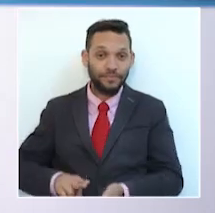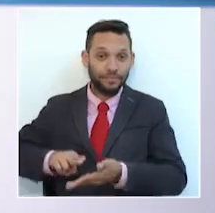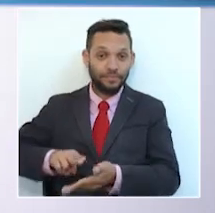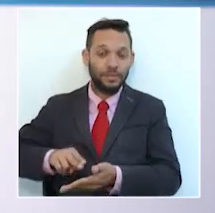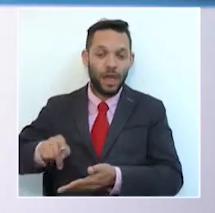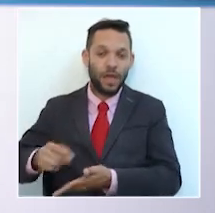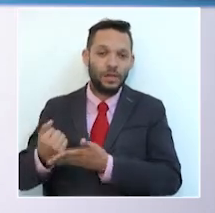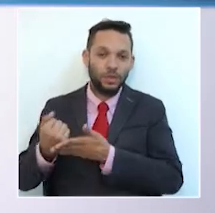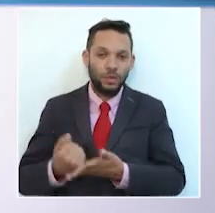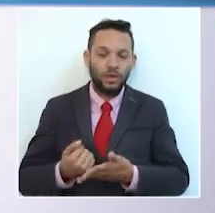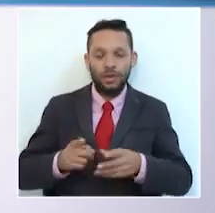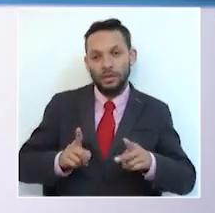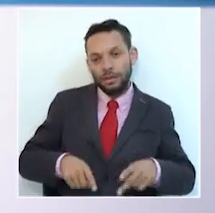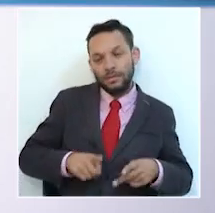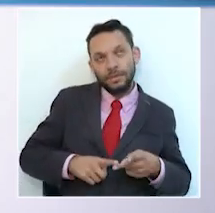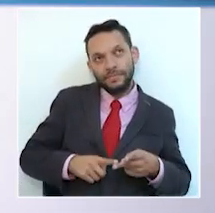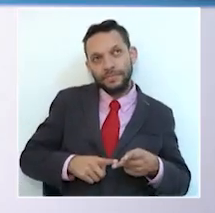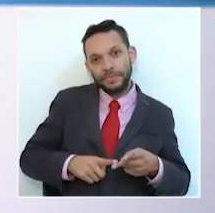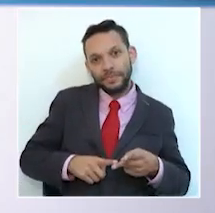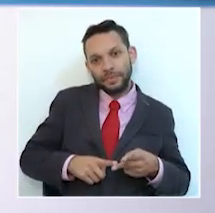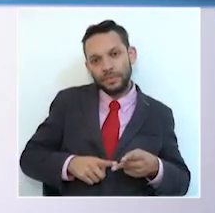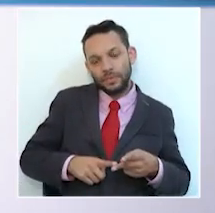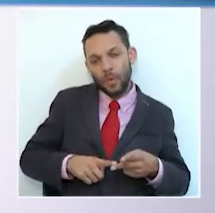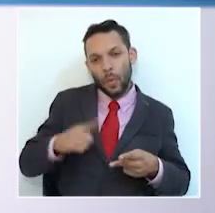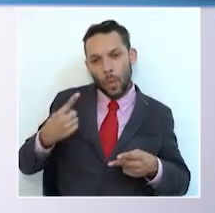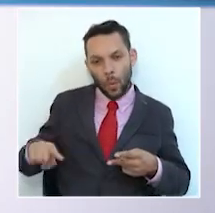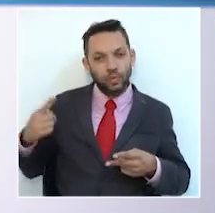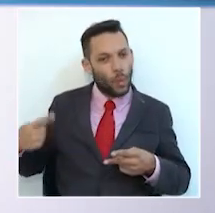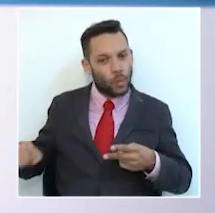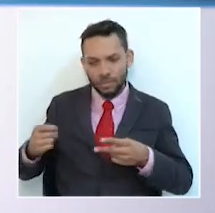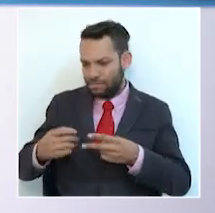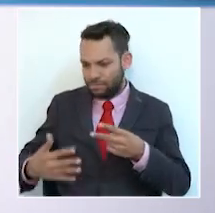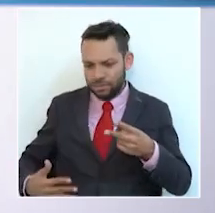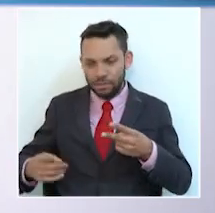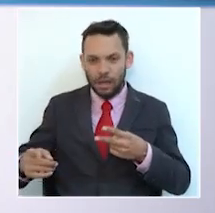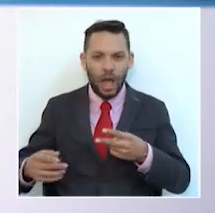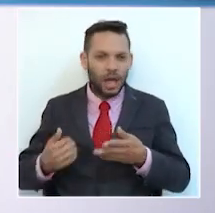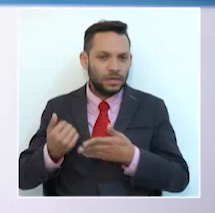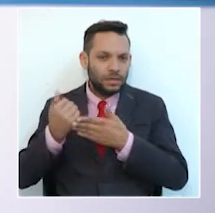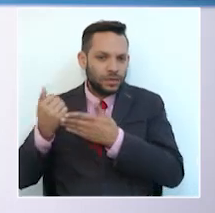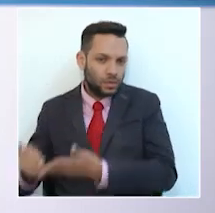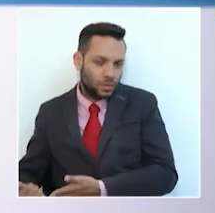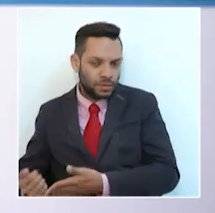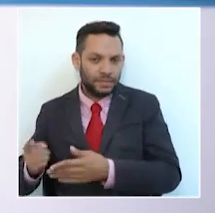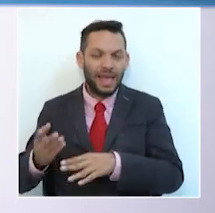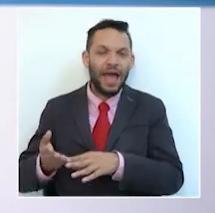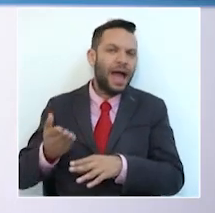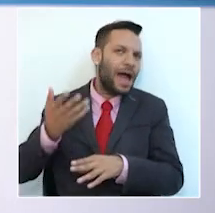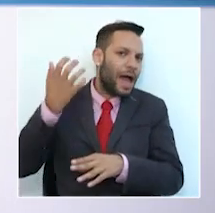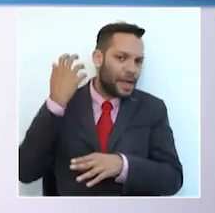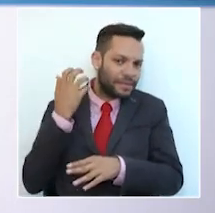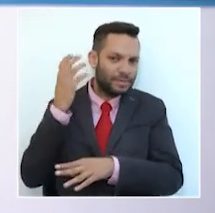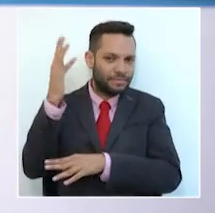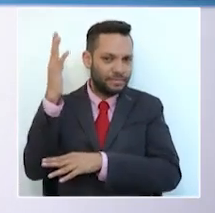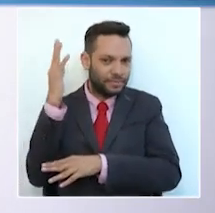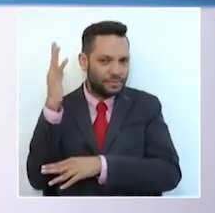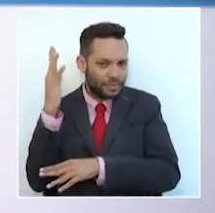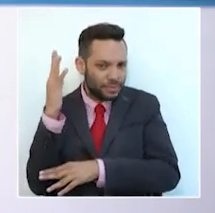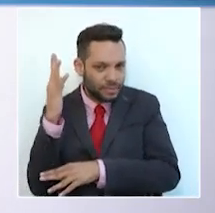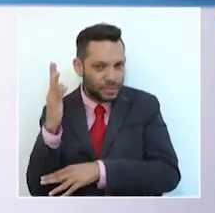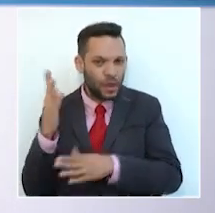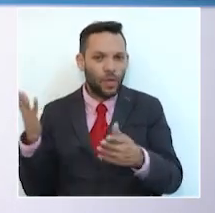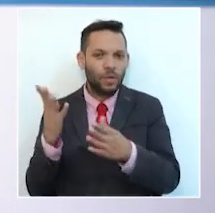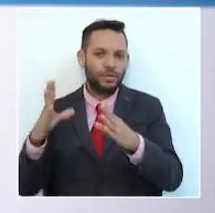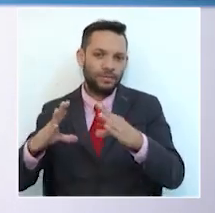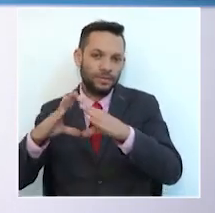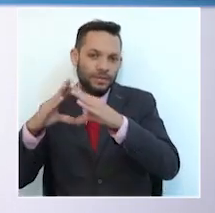otras en otras patologías e incluso en un congreso recientemente organizado en japón